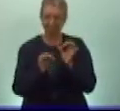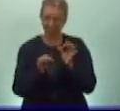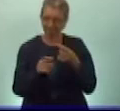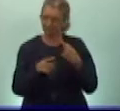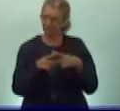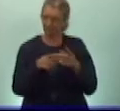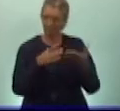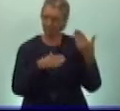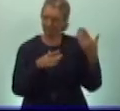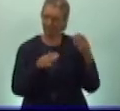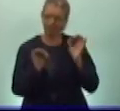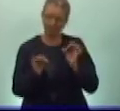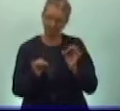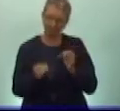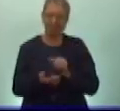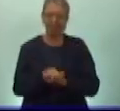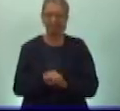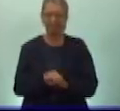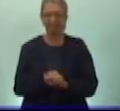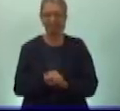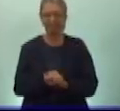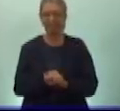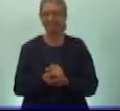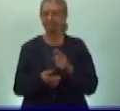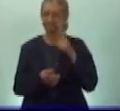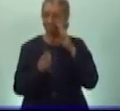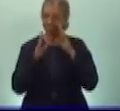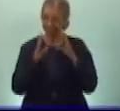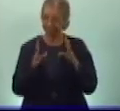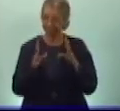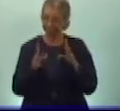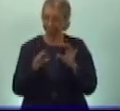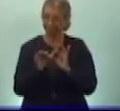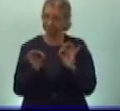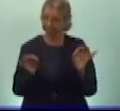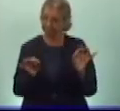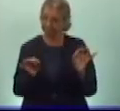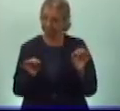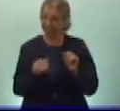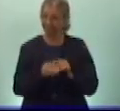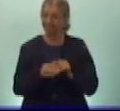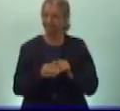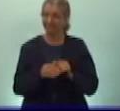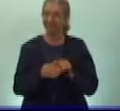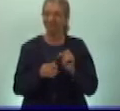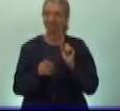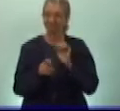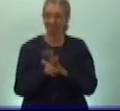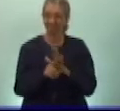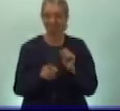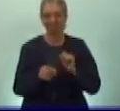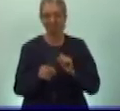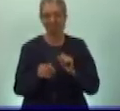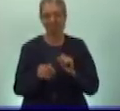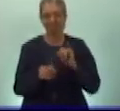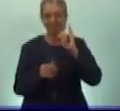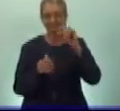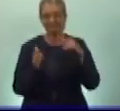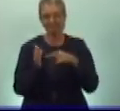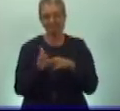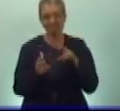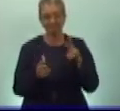otras ocasiones. Presten atención, ¿están listos? Comenzamos. 6 por